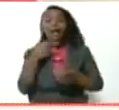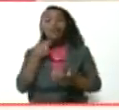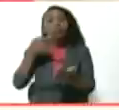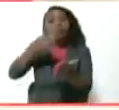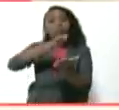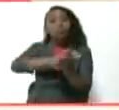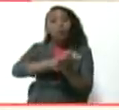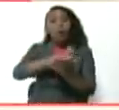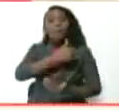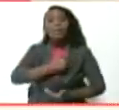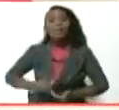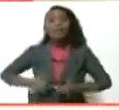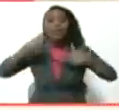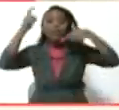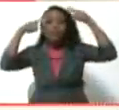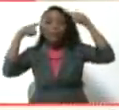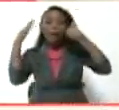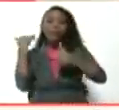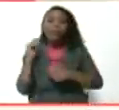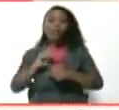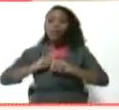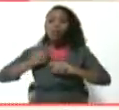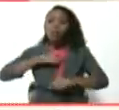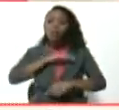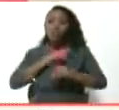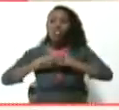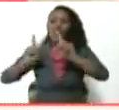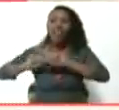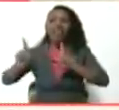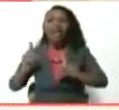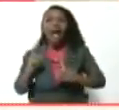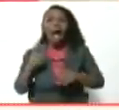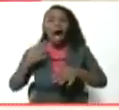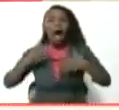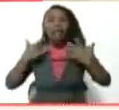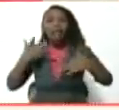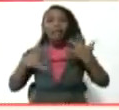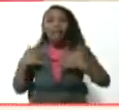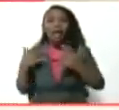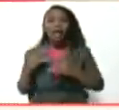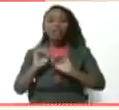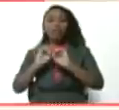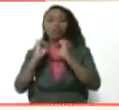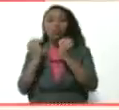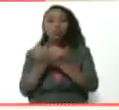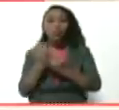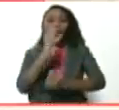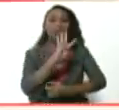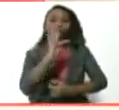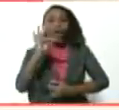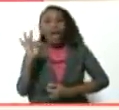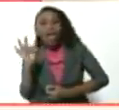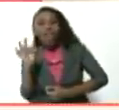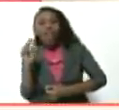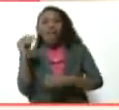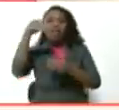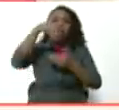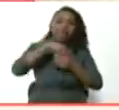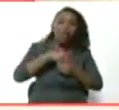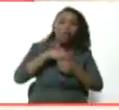comandante Chávez, y hemos estado en distintos actos, en el cuartel, en el palacio, en el interior del